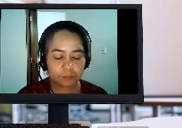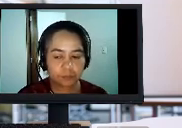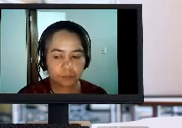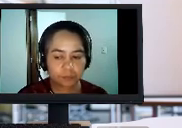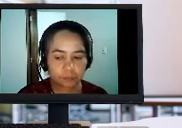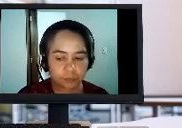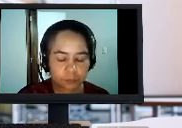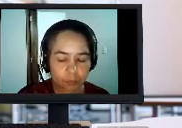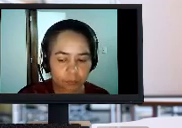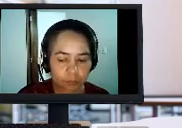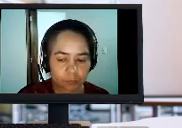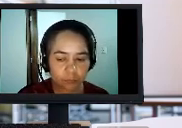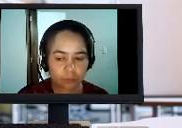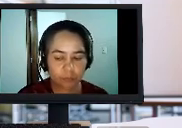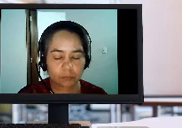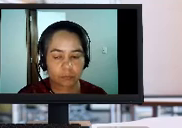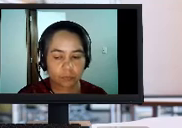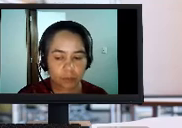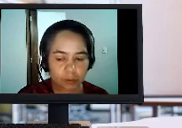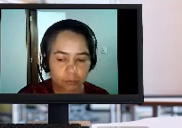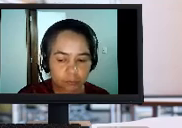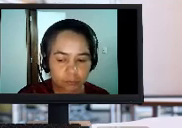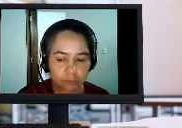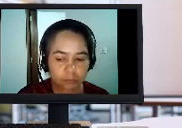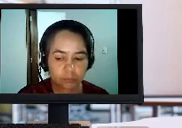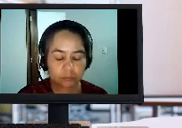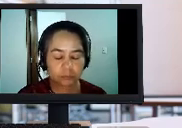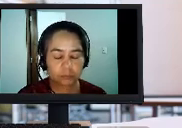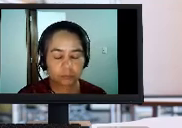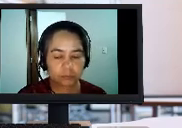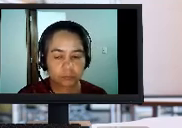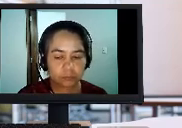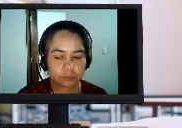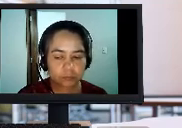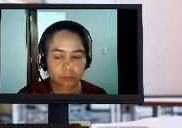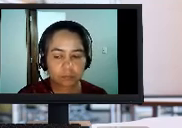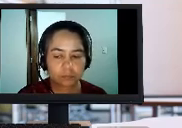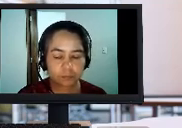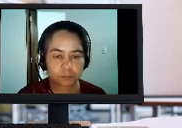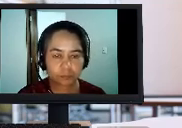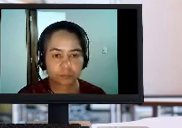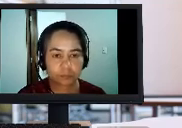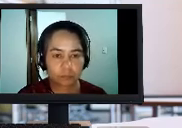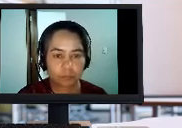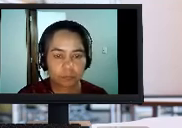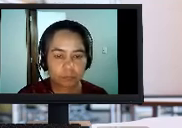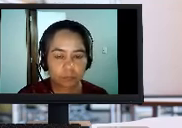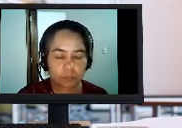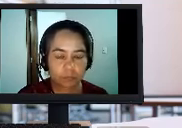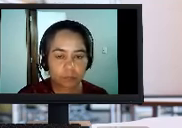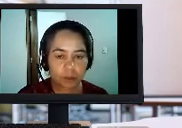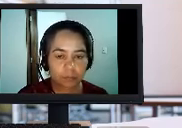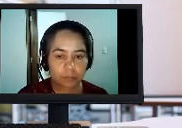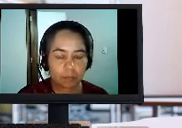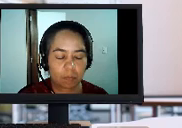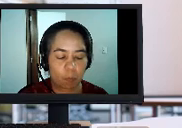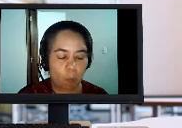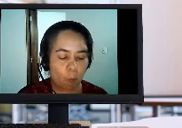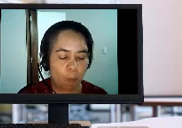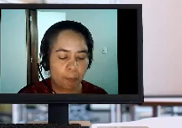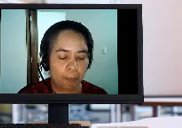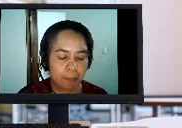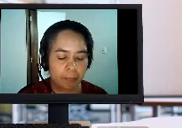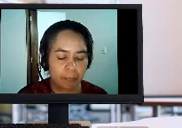por la vida o restricción a la movilidad a partir de mañana, lunes, y hasta